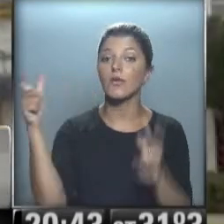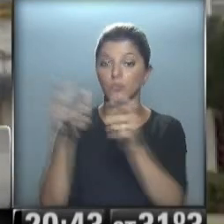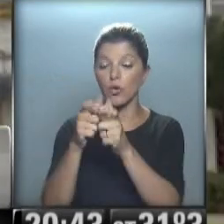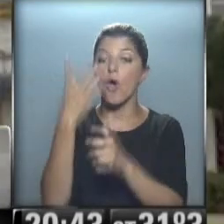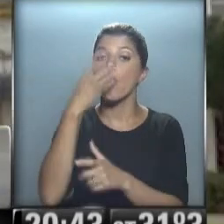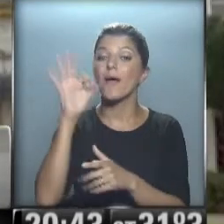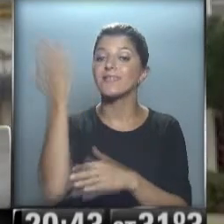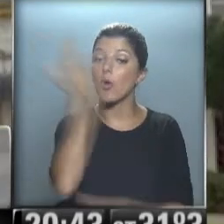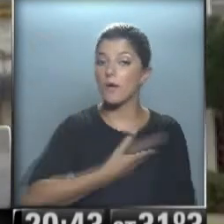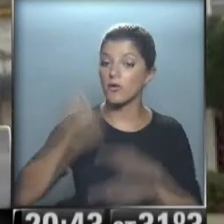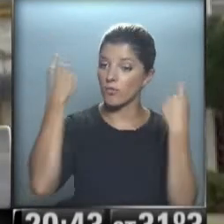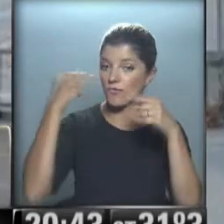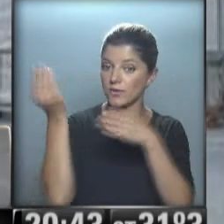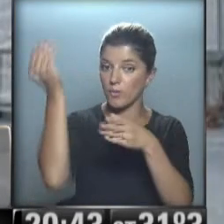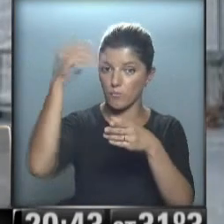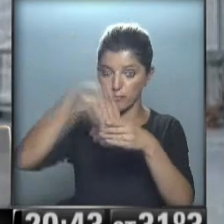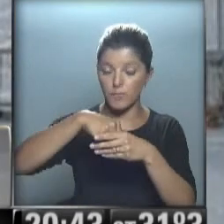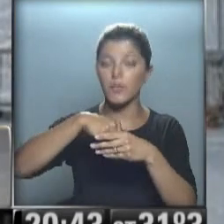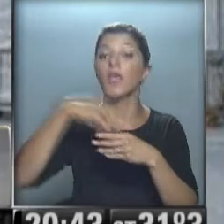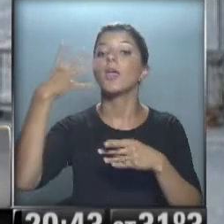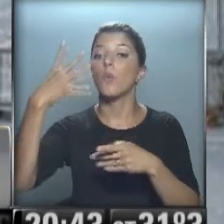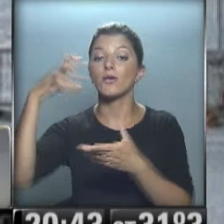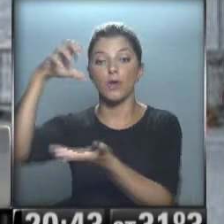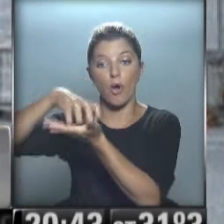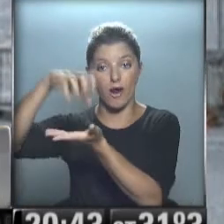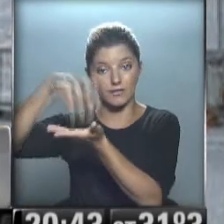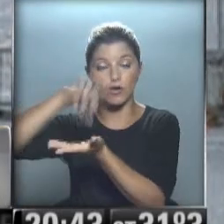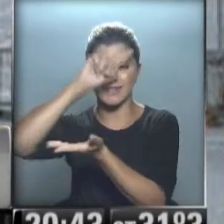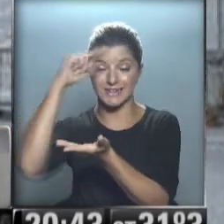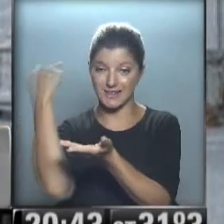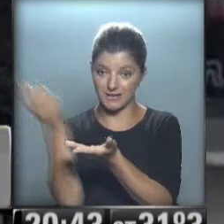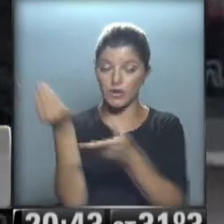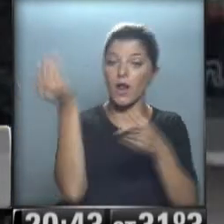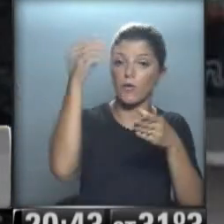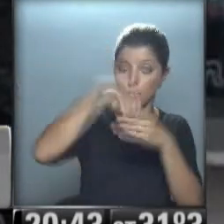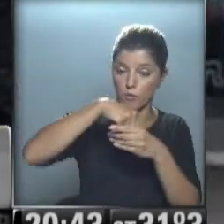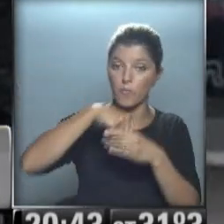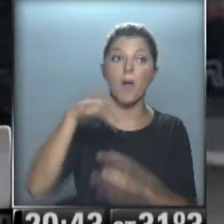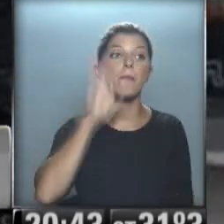40 gobiernos y 4 organizaciones internacionales. Para Estados Unidos